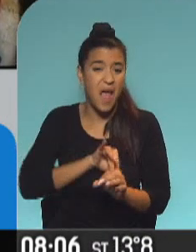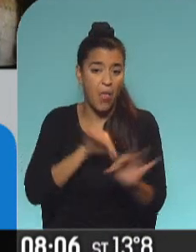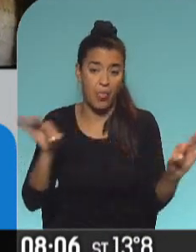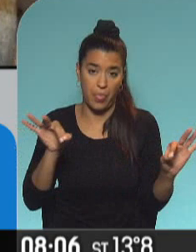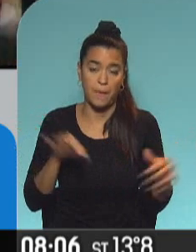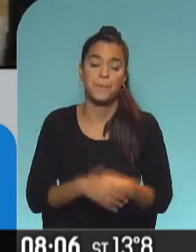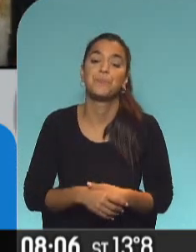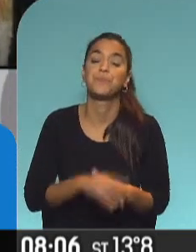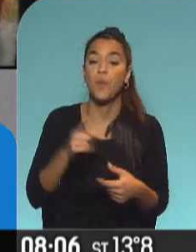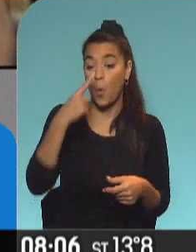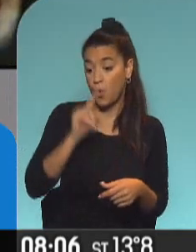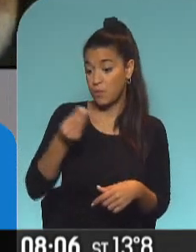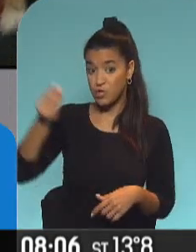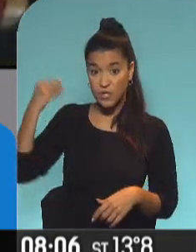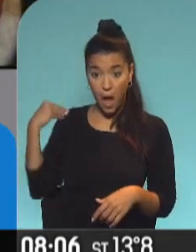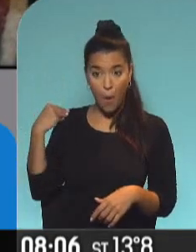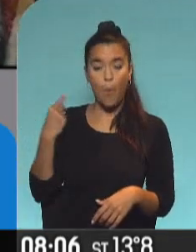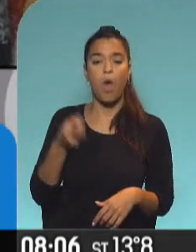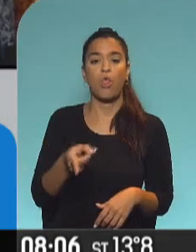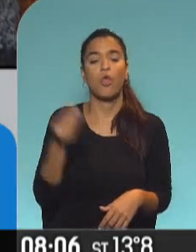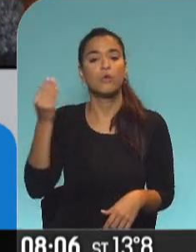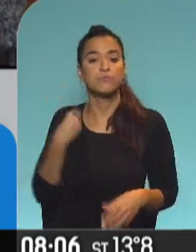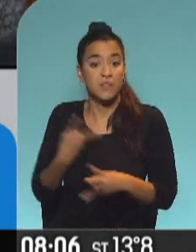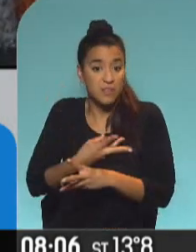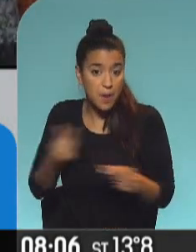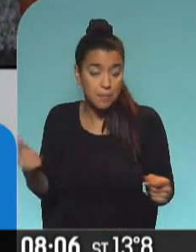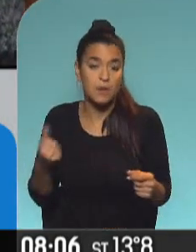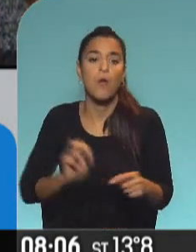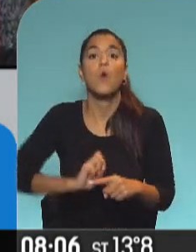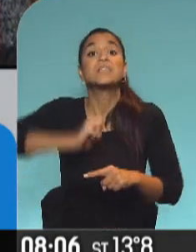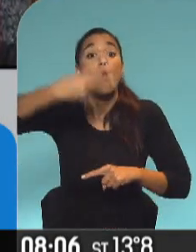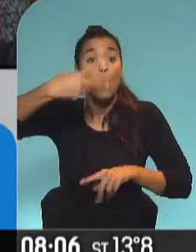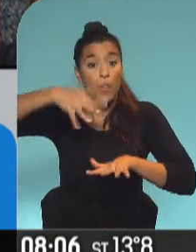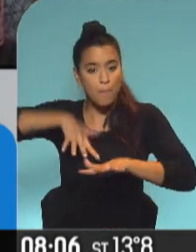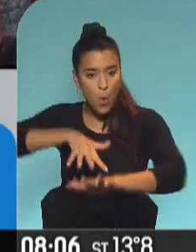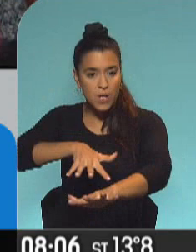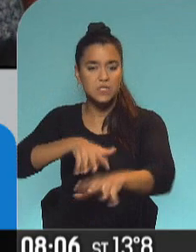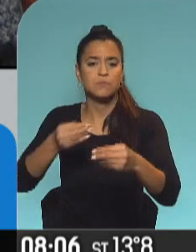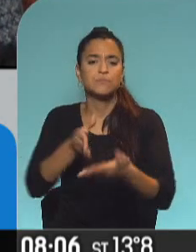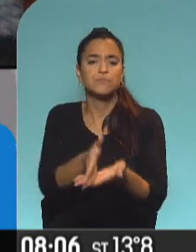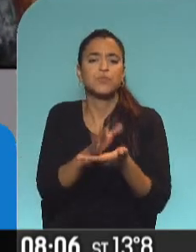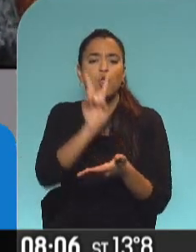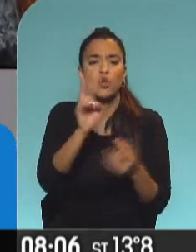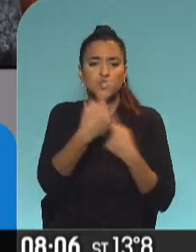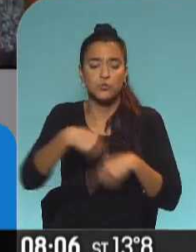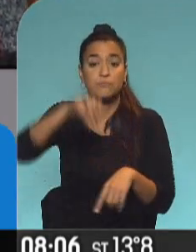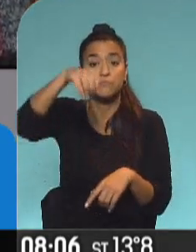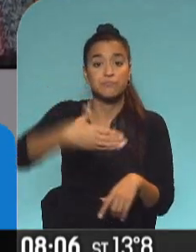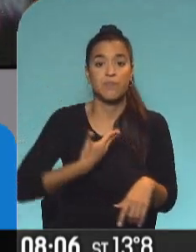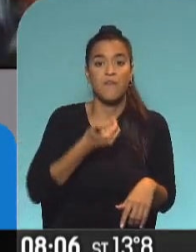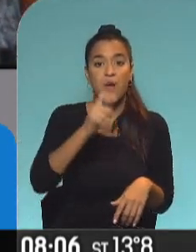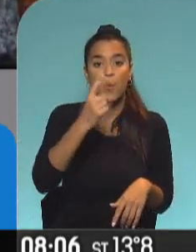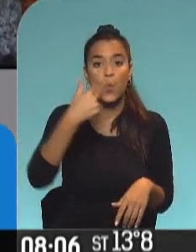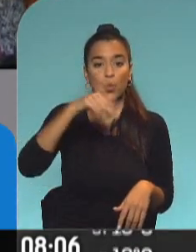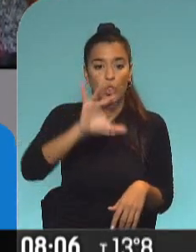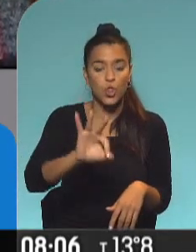Ahora, este último sábado, después, culminada esa movilización, hubo una segunda movilización que exigía dos cosas: la aparición de Facundo y